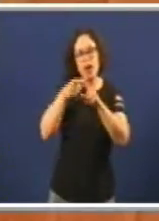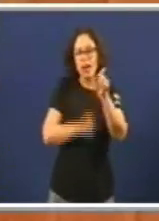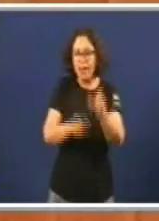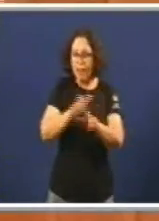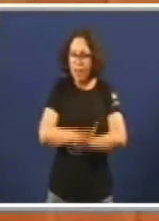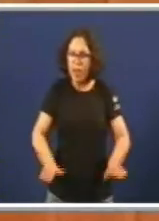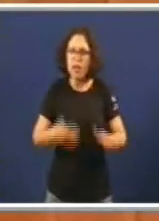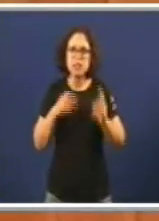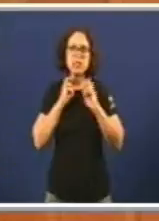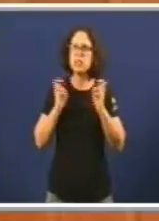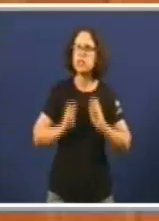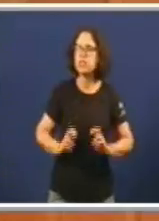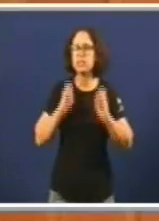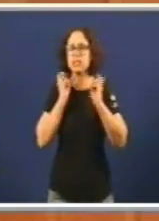crianzas,